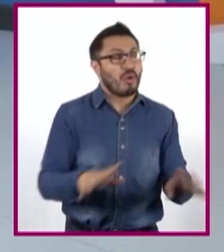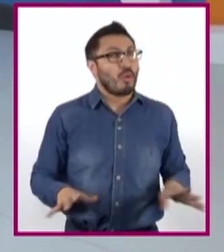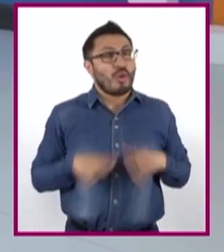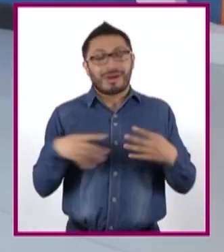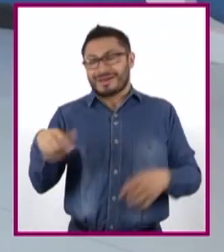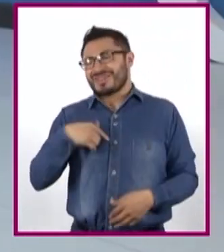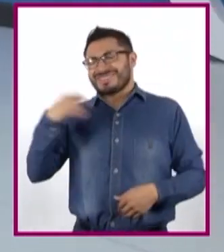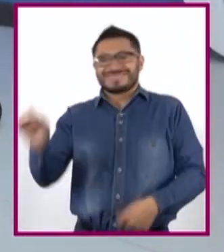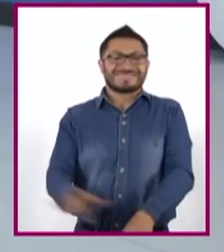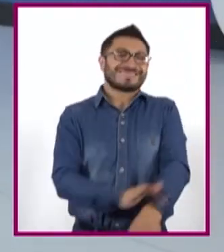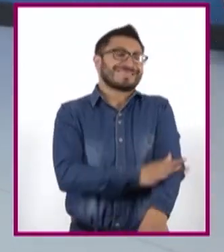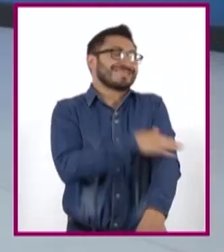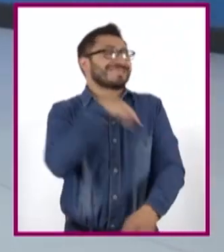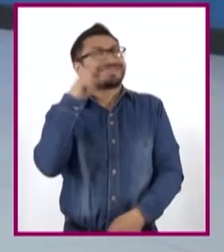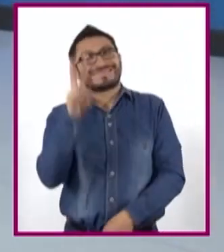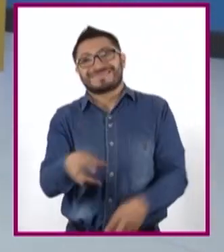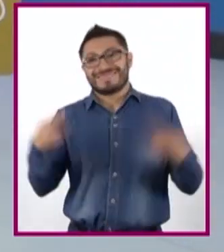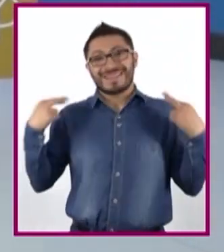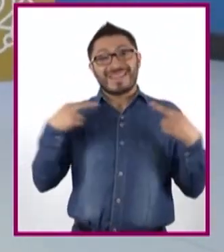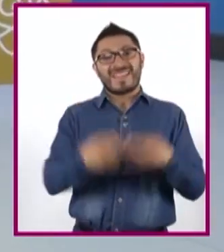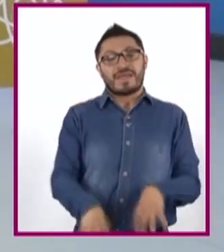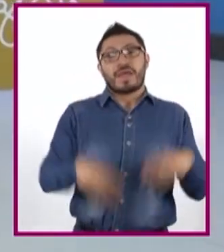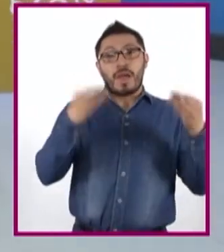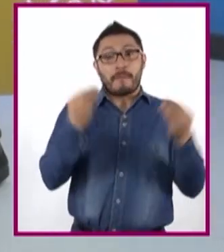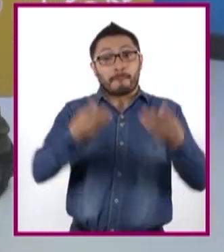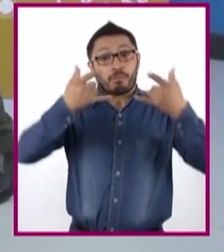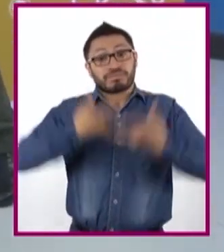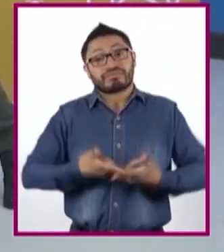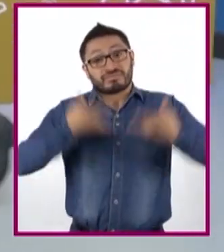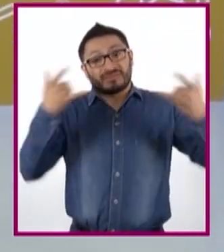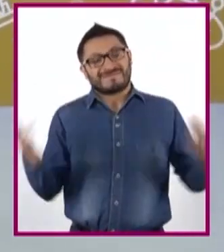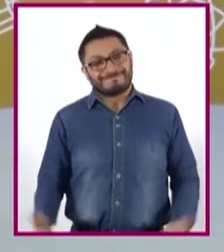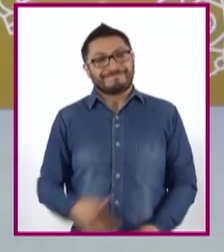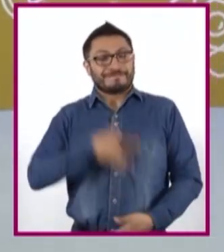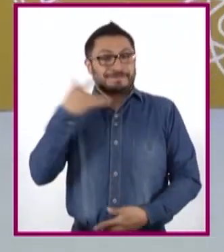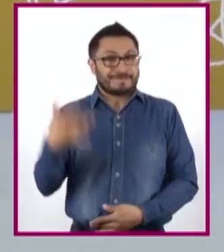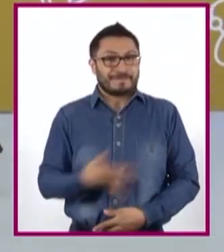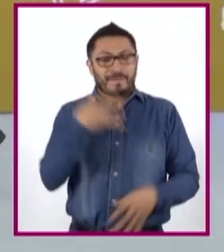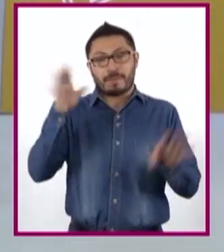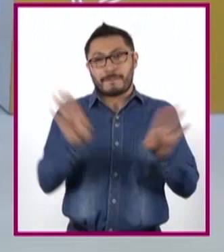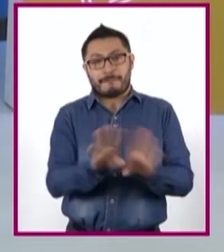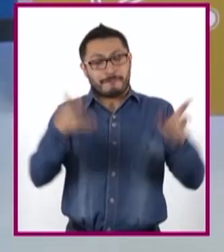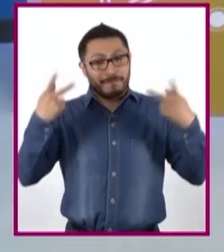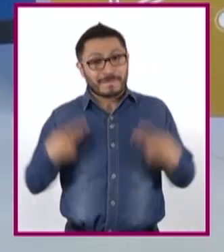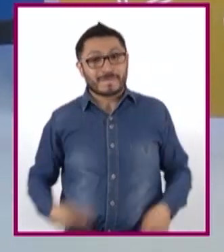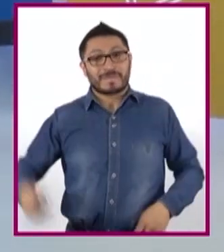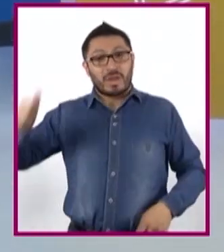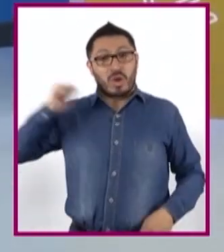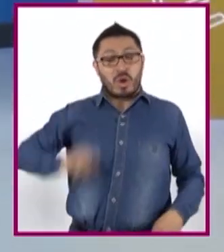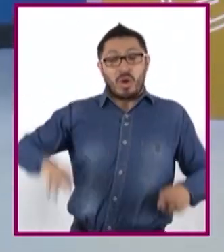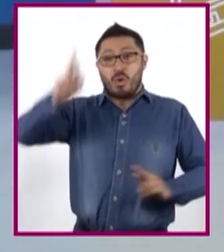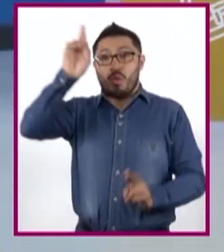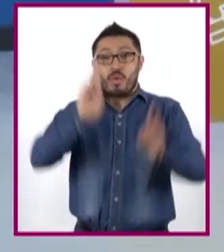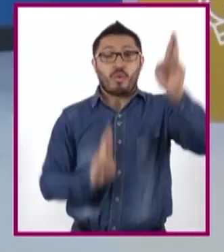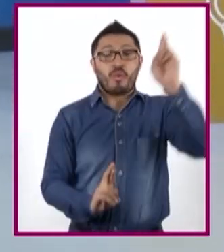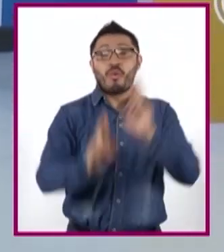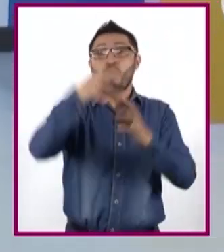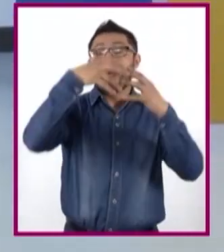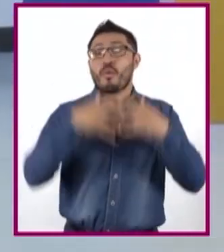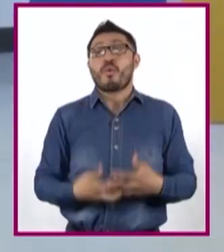entusiasmado, maestro. Después de tanta historia, nos vamos a sentir como las personas de la época de la Revolución